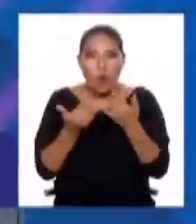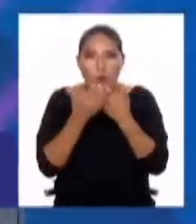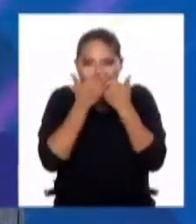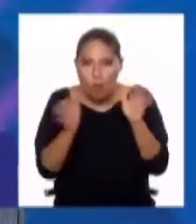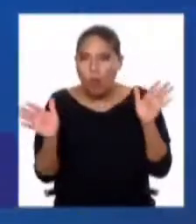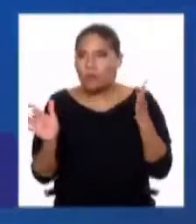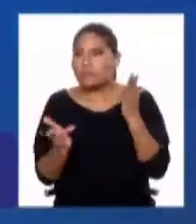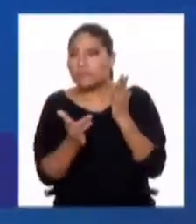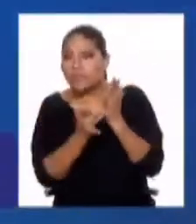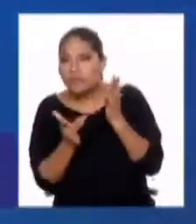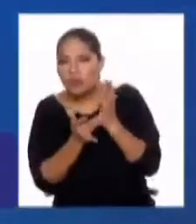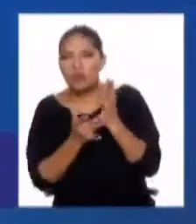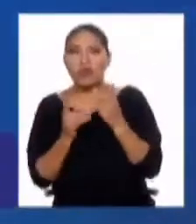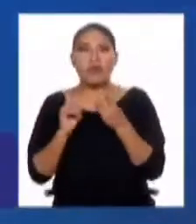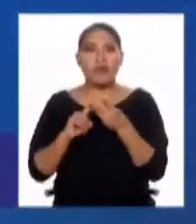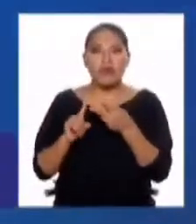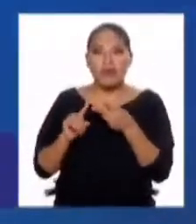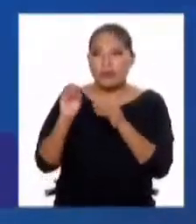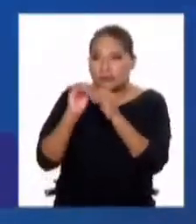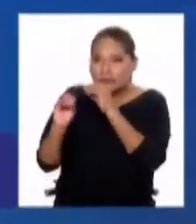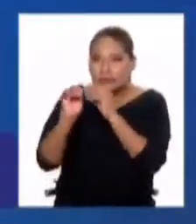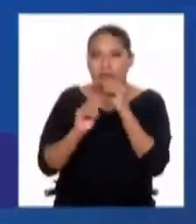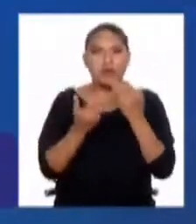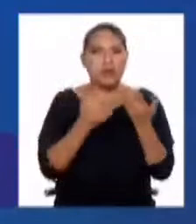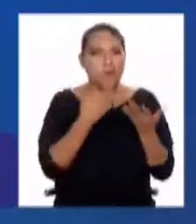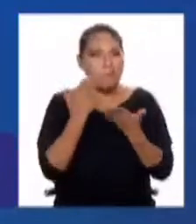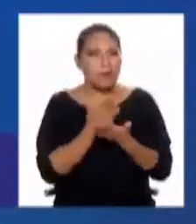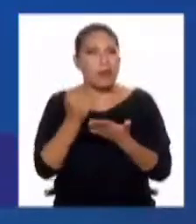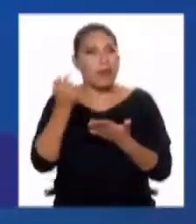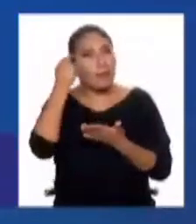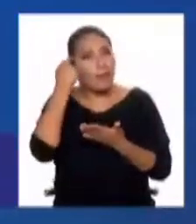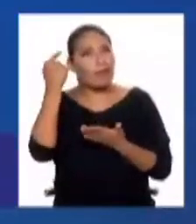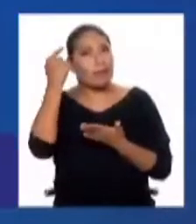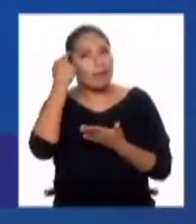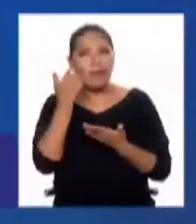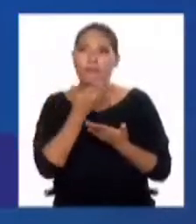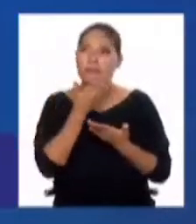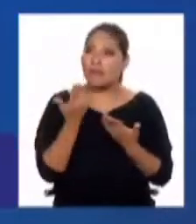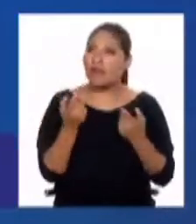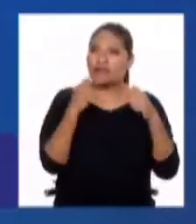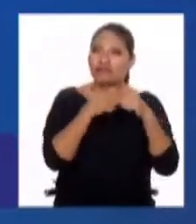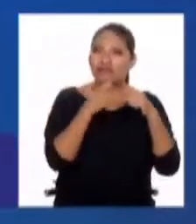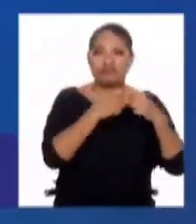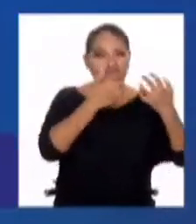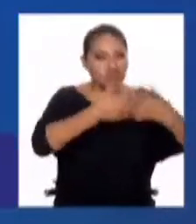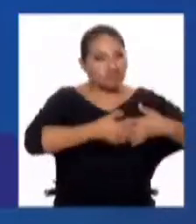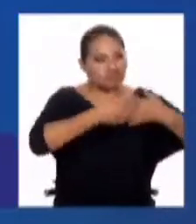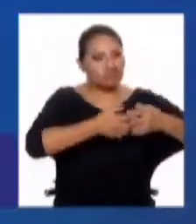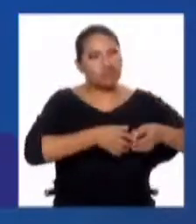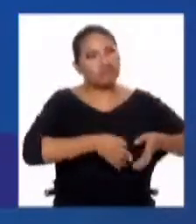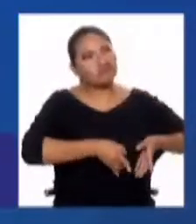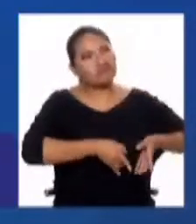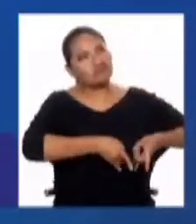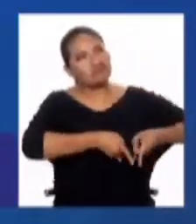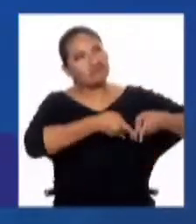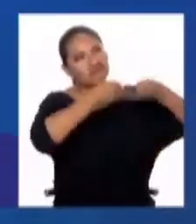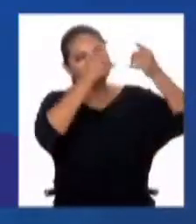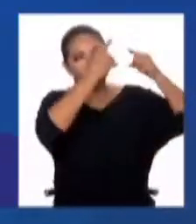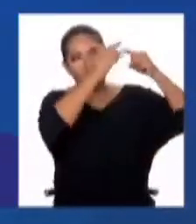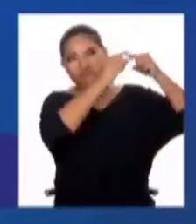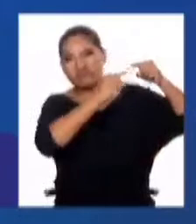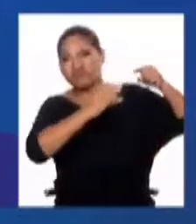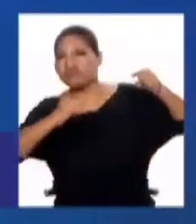tecnología, en maneras de resolver los problemas. Todavía siguen pensando que hay que hacer una hidroeléctrica para mandar la línea